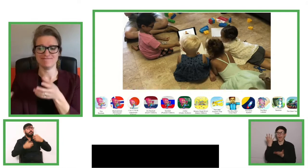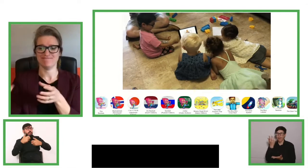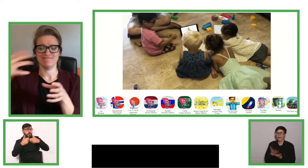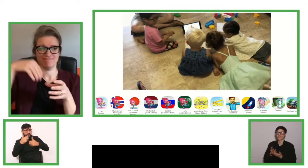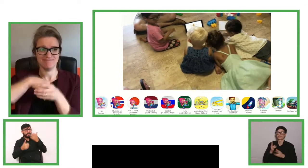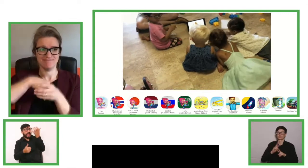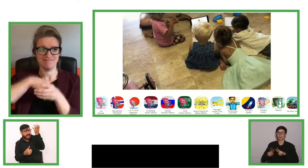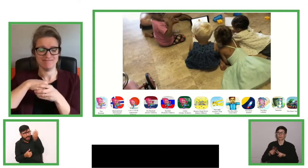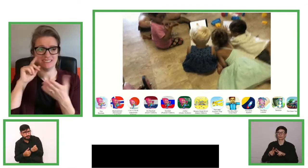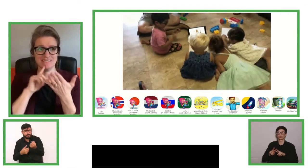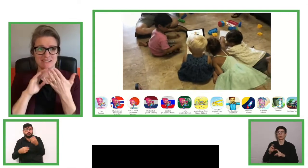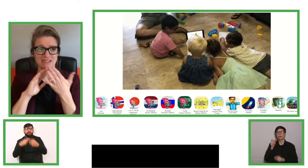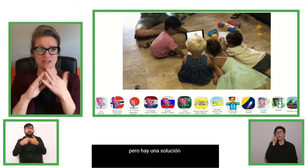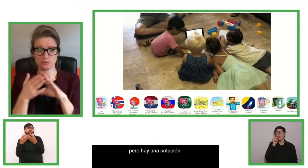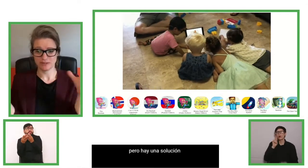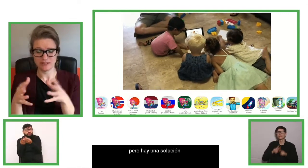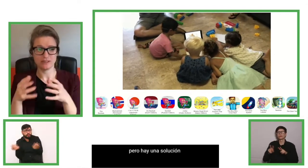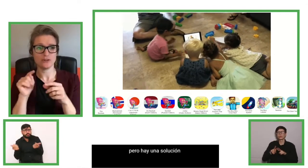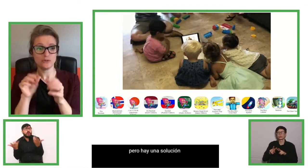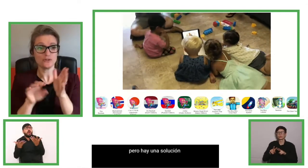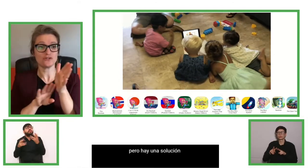La solución es